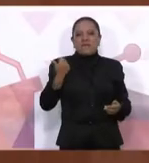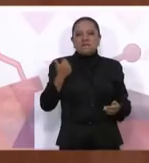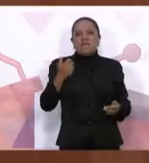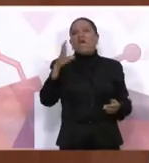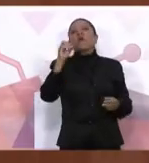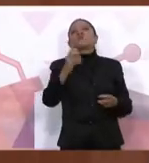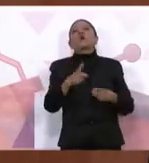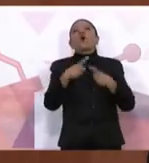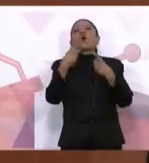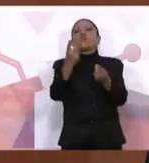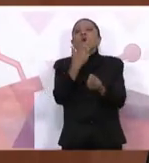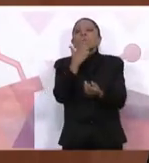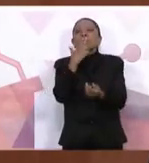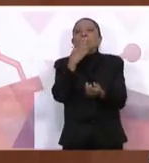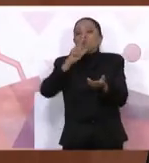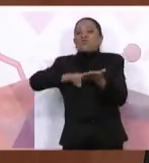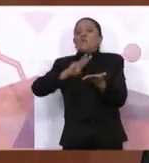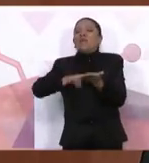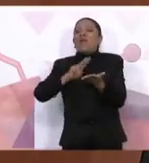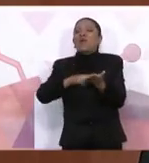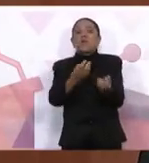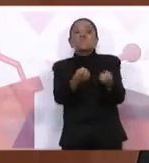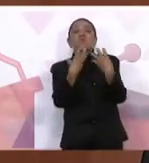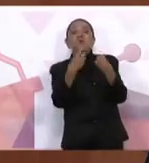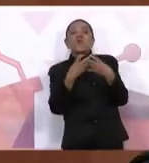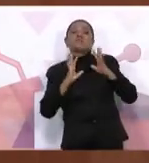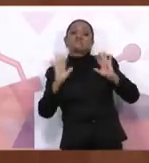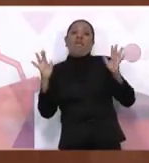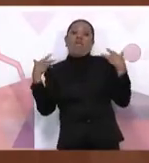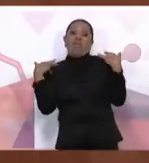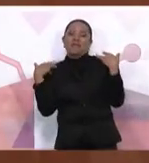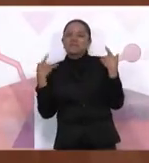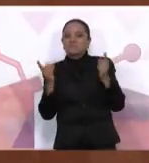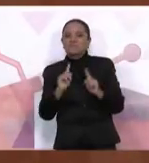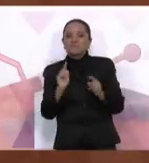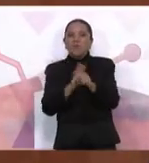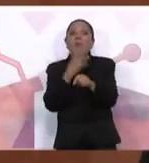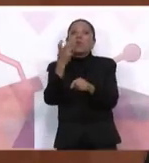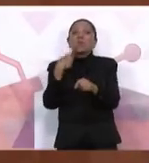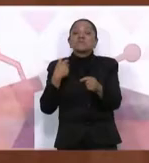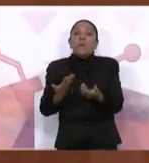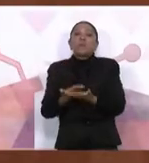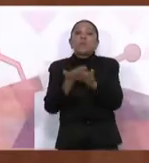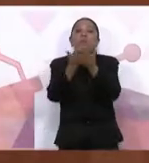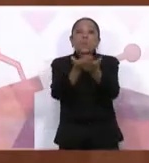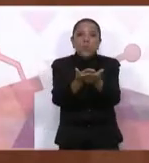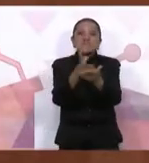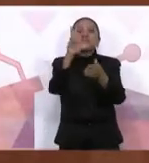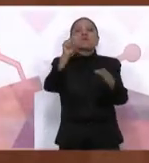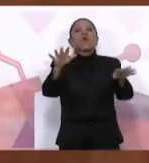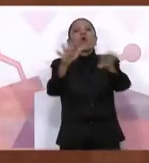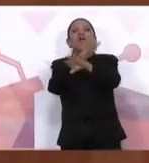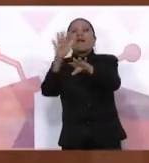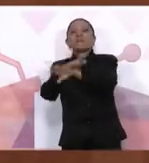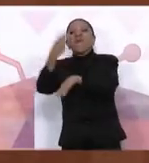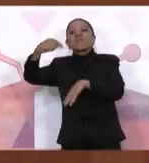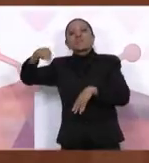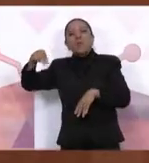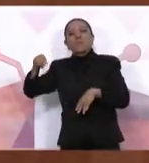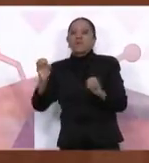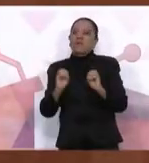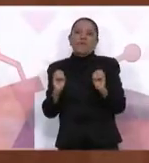valora como debe de ser por lo tanto nuestra propuesta ha sido que no es cambiar por cambiar el nombre sino tiene un propósito